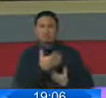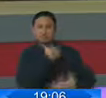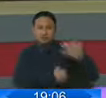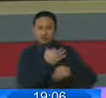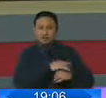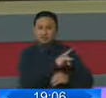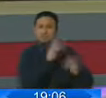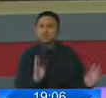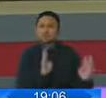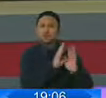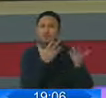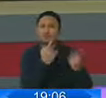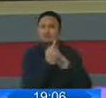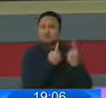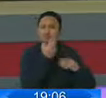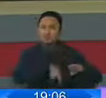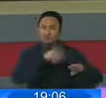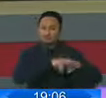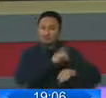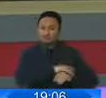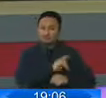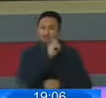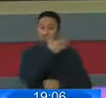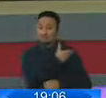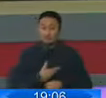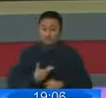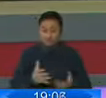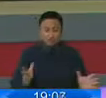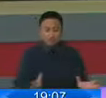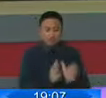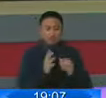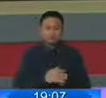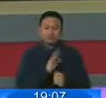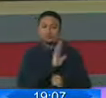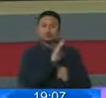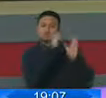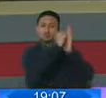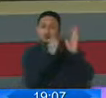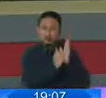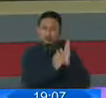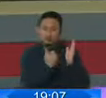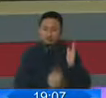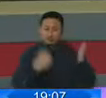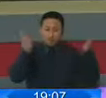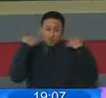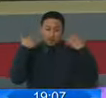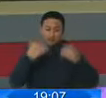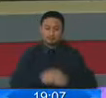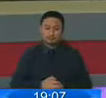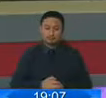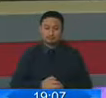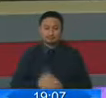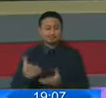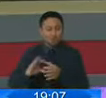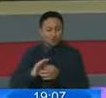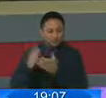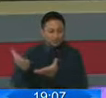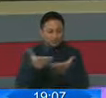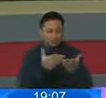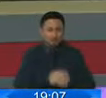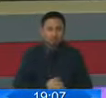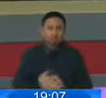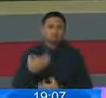este encuentro del diálogo nacional impulsado por el primer mandatario como parte de la agenda que realizó en la ciudad de Guayaquil. Ítalo, adelante, cuéntanos y